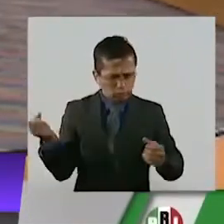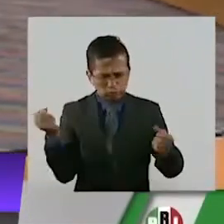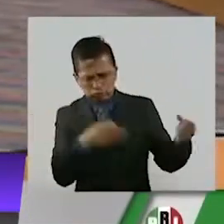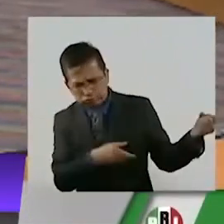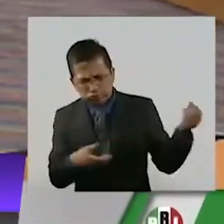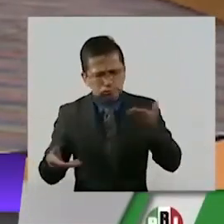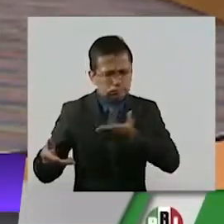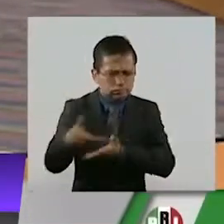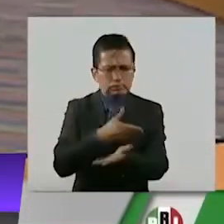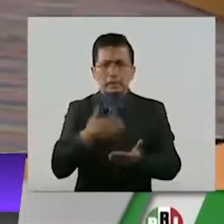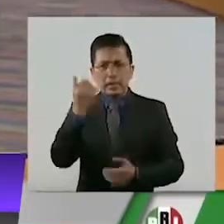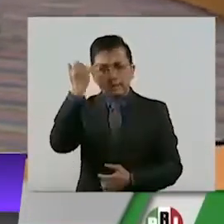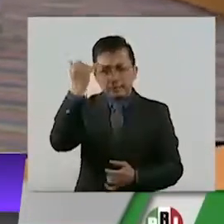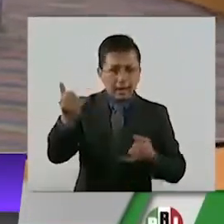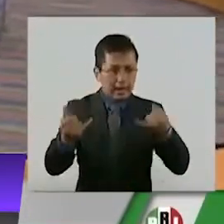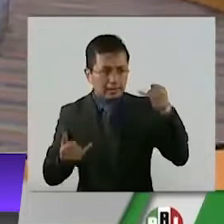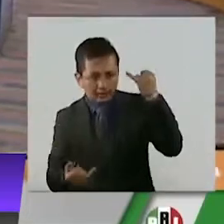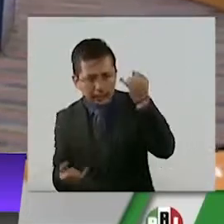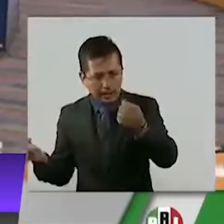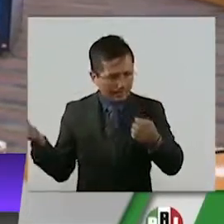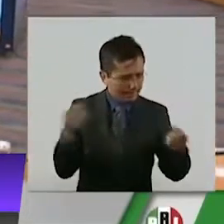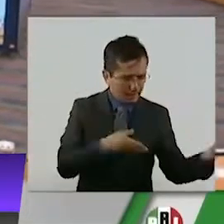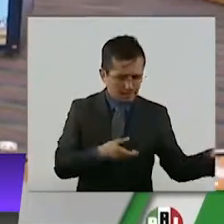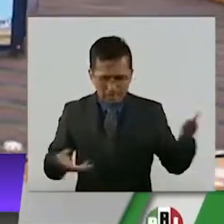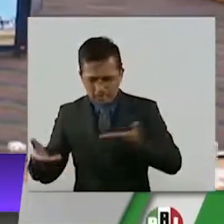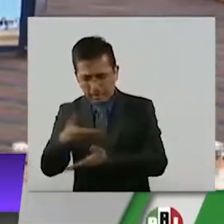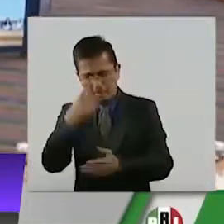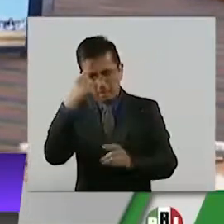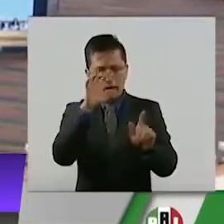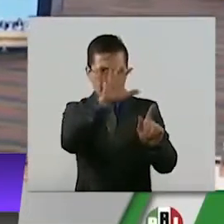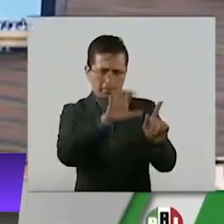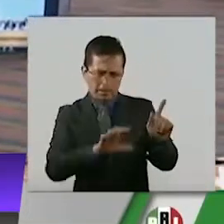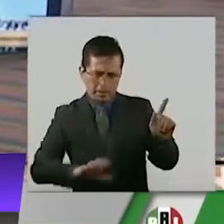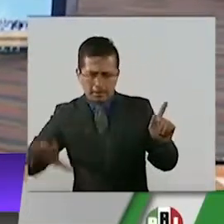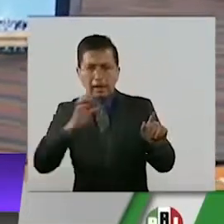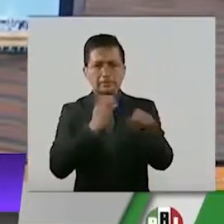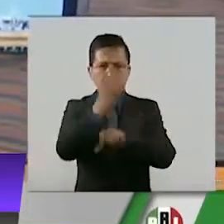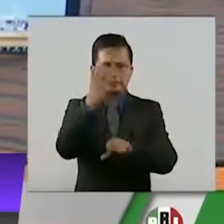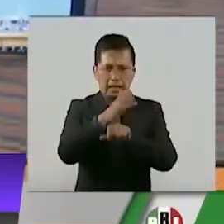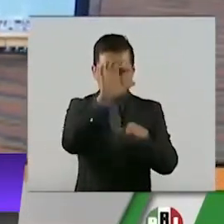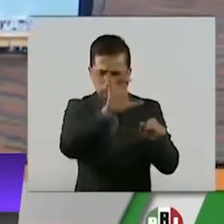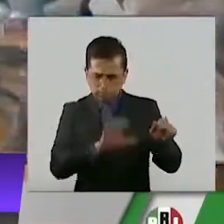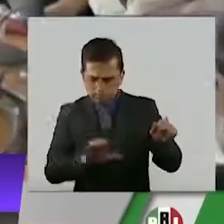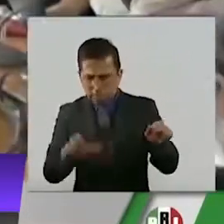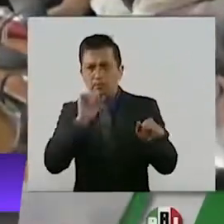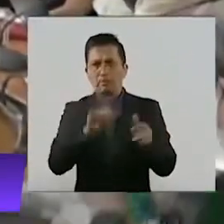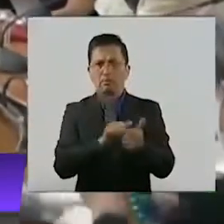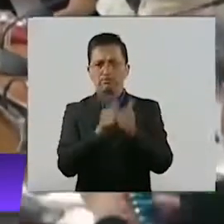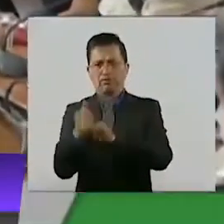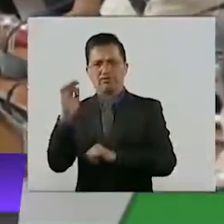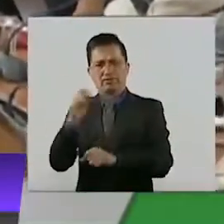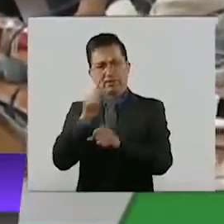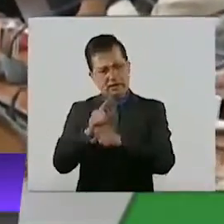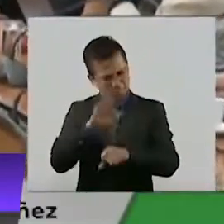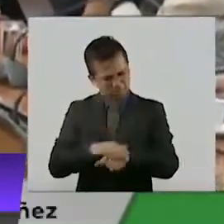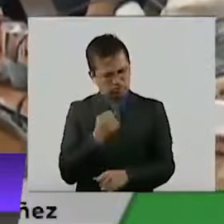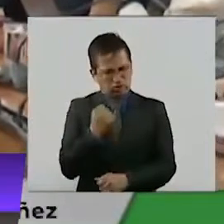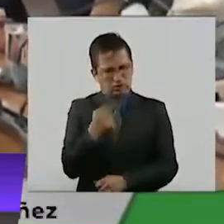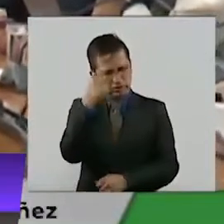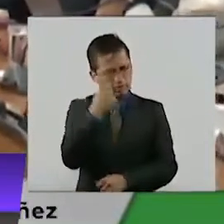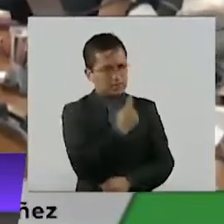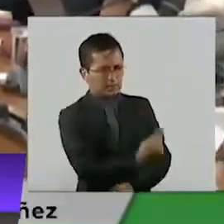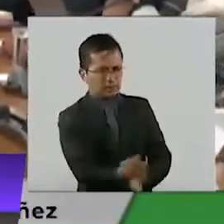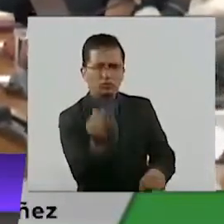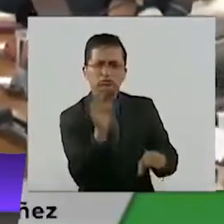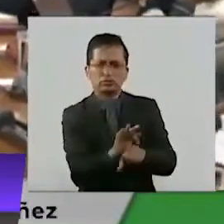y enriquecernos desde lo local a lo federal y crear puentes en favor de la niñez. Entre las primeras propuestas estuvo